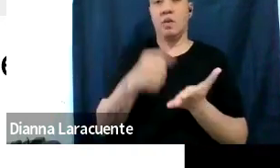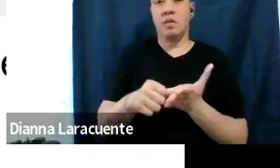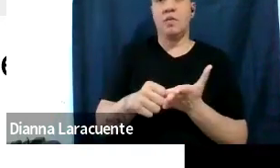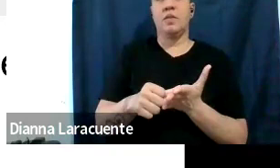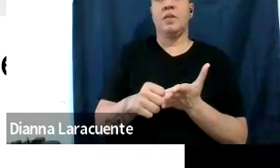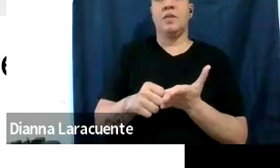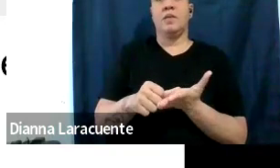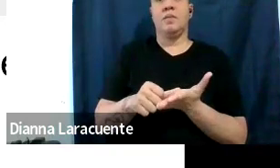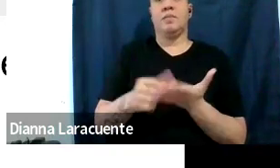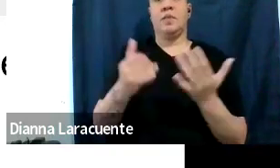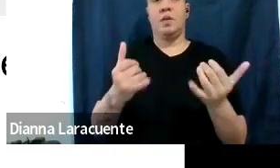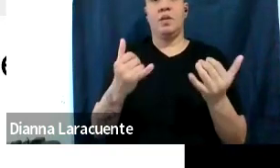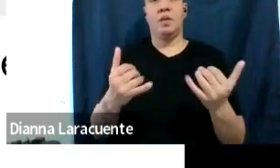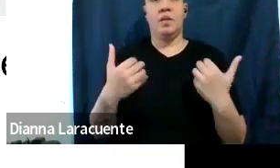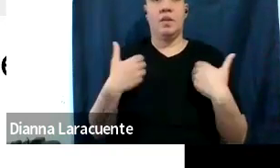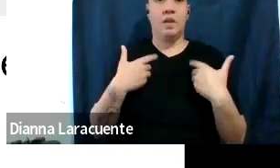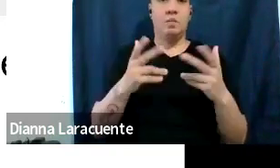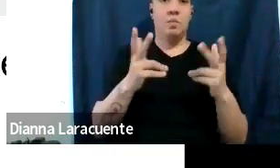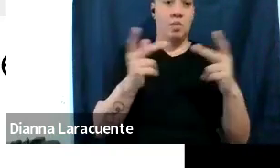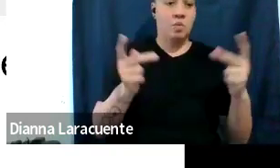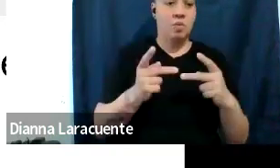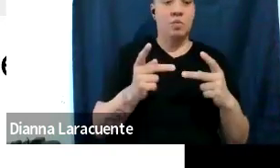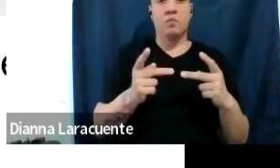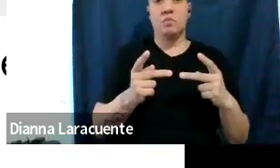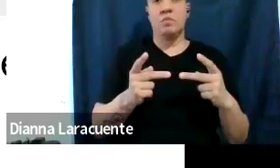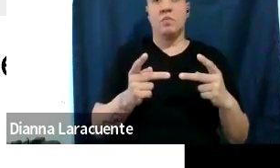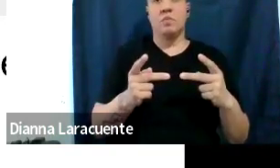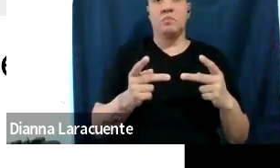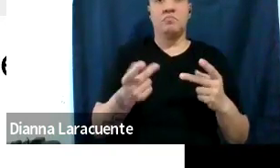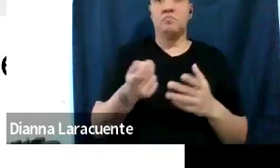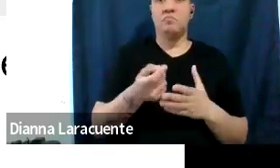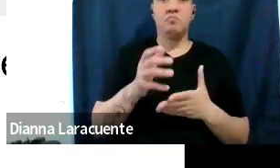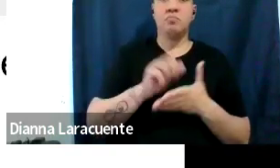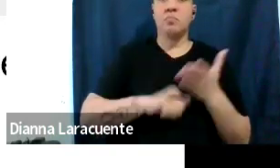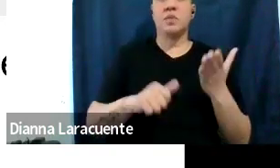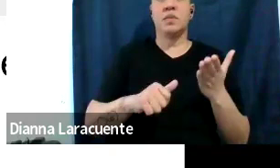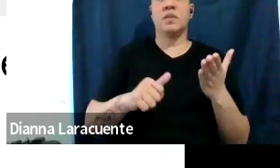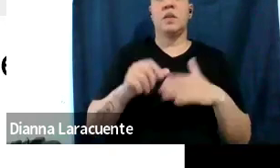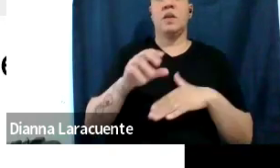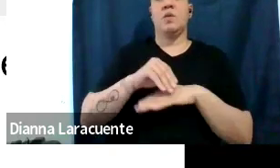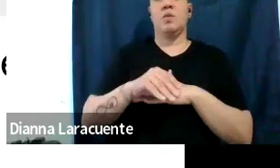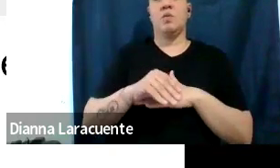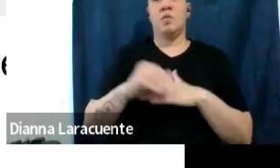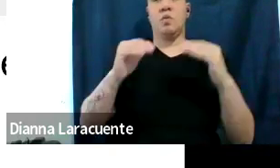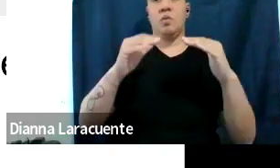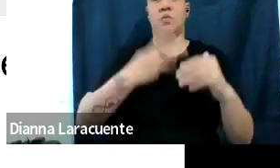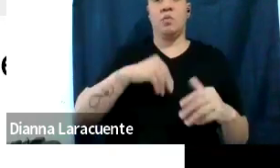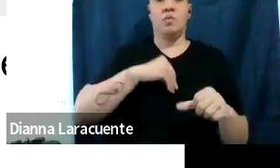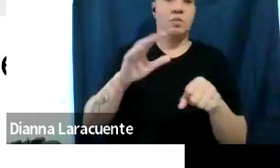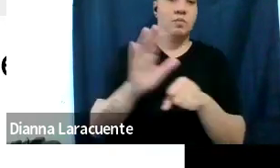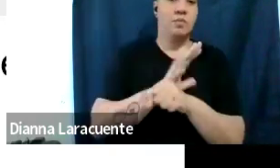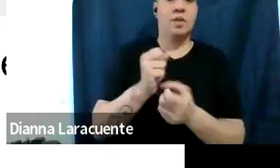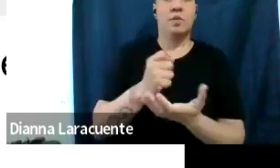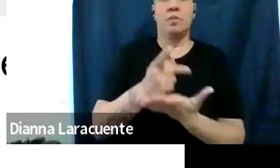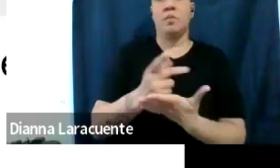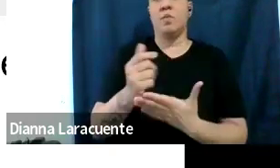telégrafo. Ahora tenemos una Cámara cuyas facultades anula el Consejo Ejecutivo, dueño absoluto de aprobar y